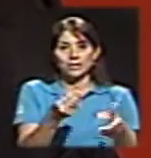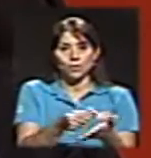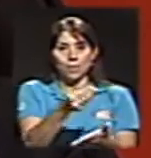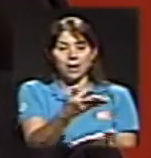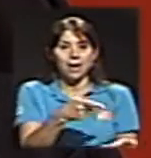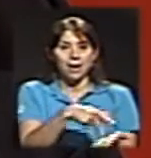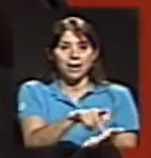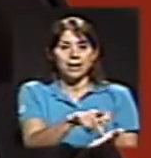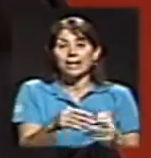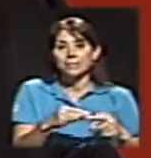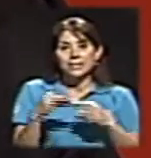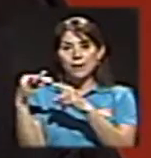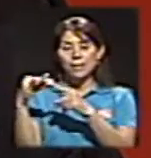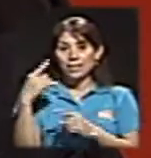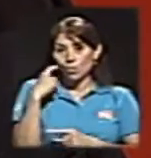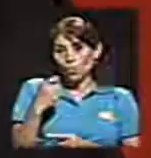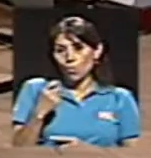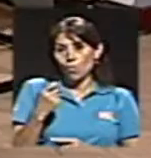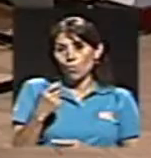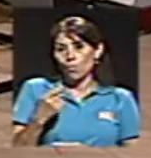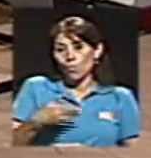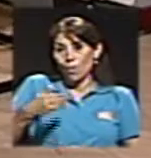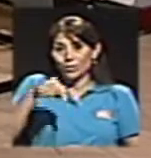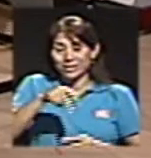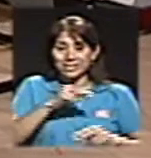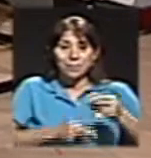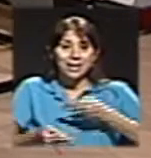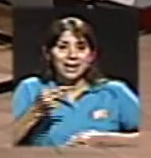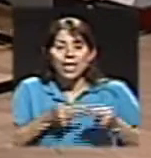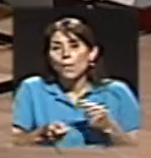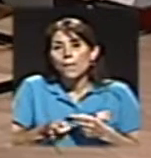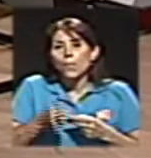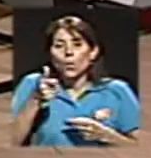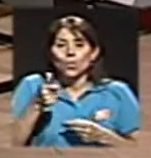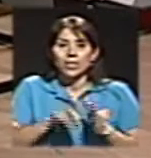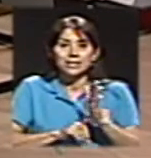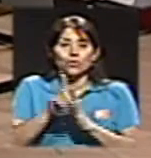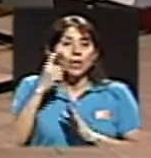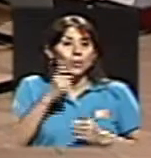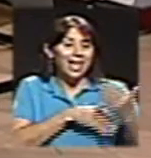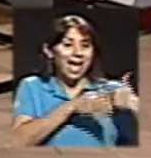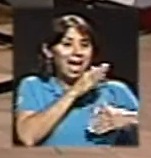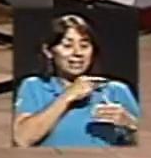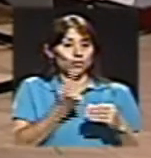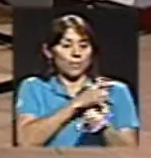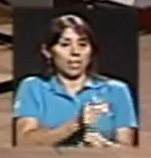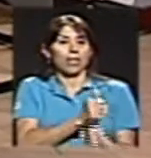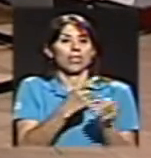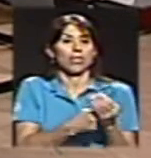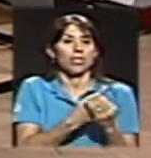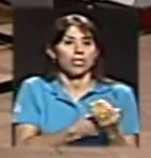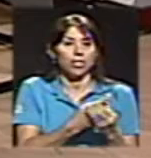cuando ha sido un mercado que ha sido poco desarrollado en alguna medida por la naturaleza monopólica que teníamos antes. Entonces, el gran reto de la